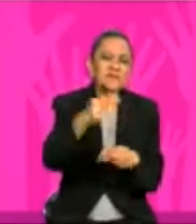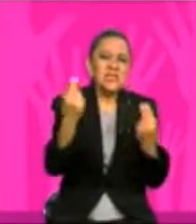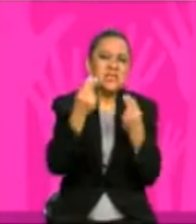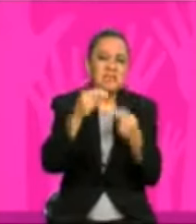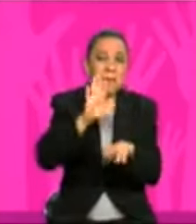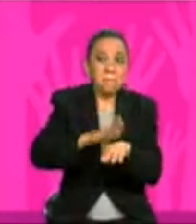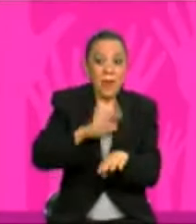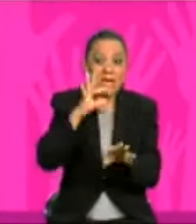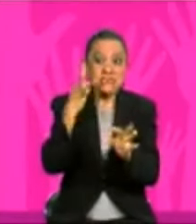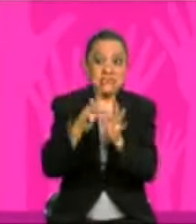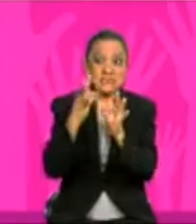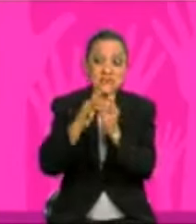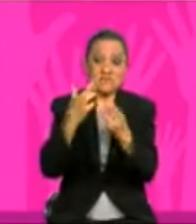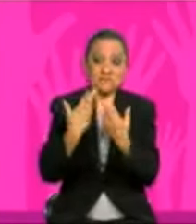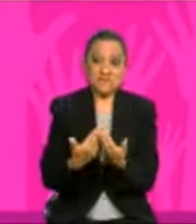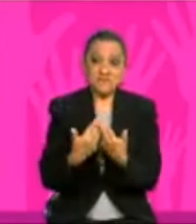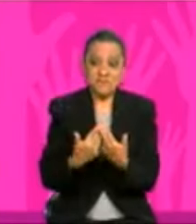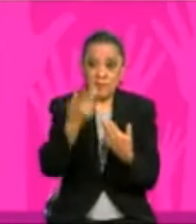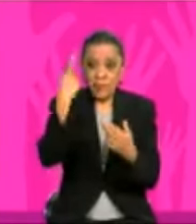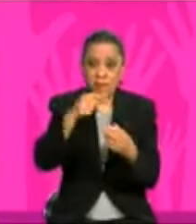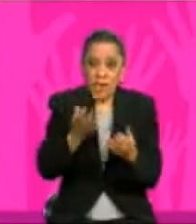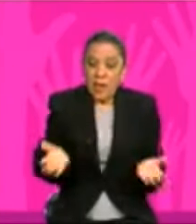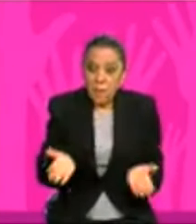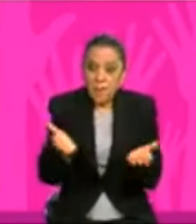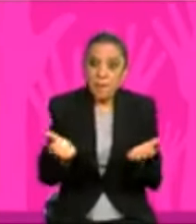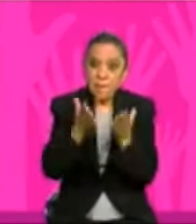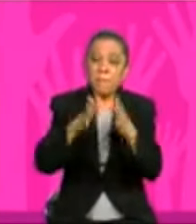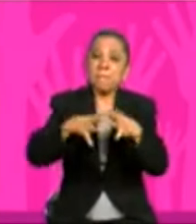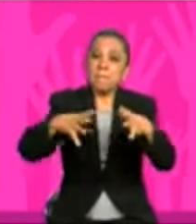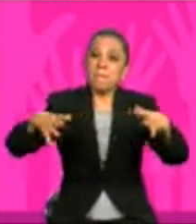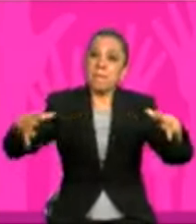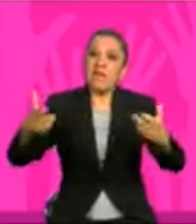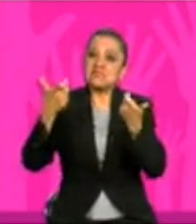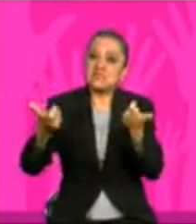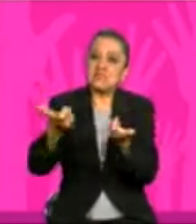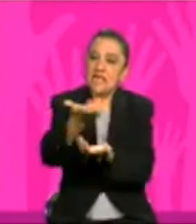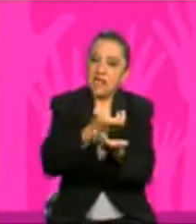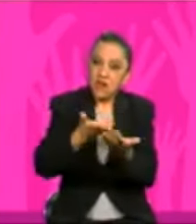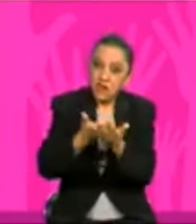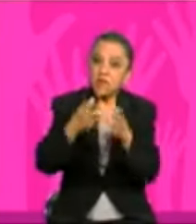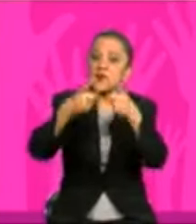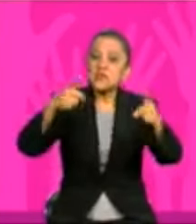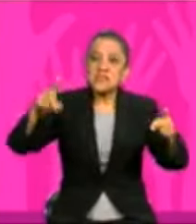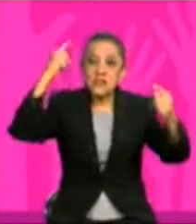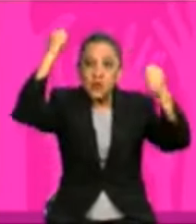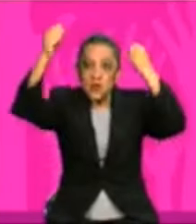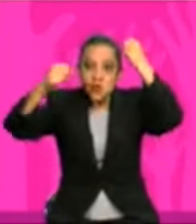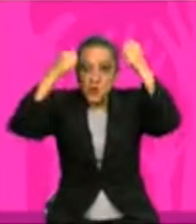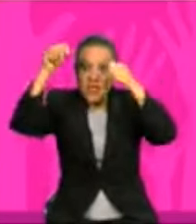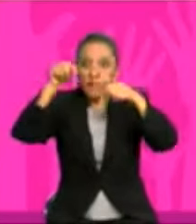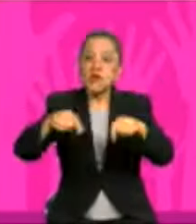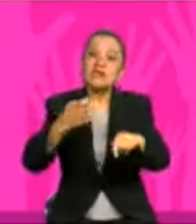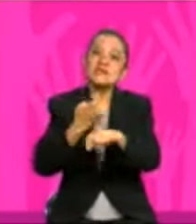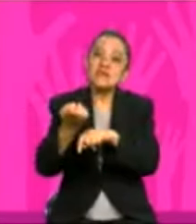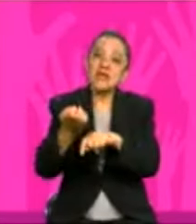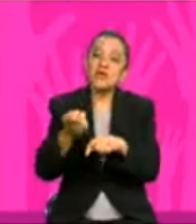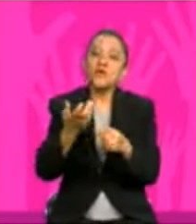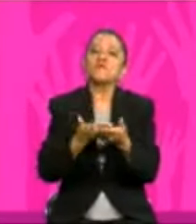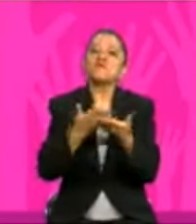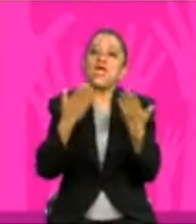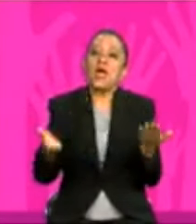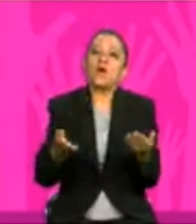efectivas para impulsar el crecimiento económico y el desarrollo del turismo en el estado? Toca el turno en esta ocasión para